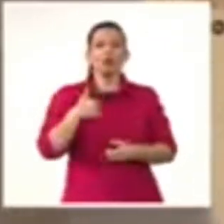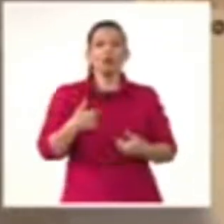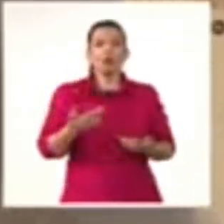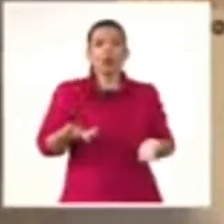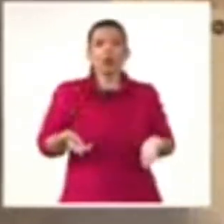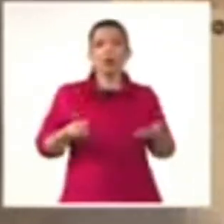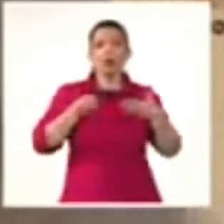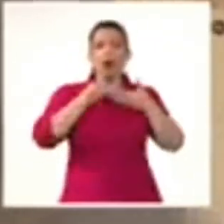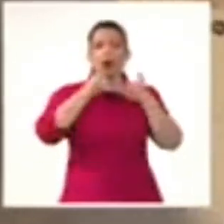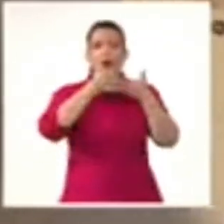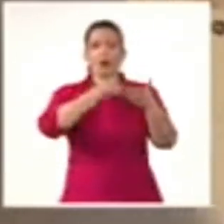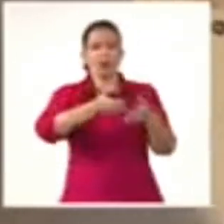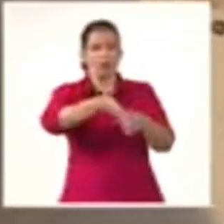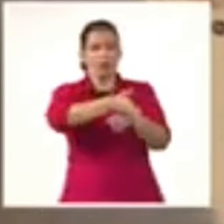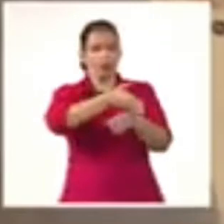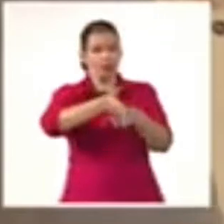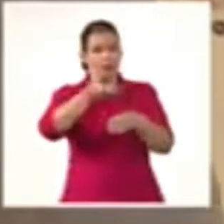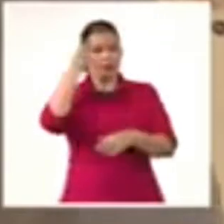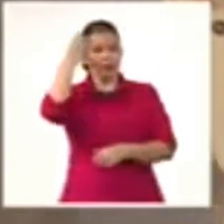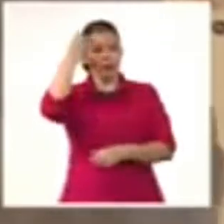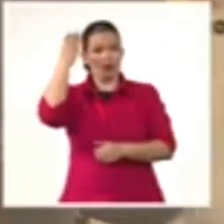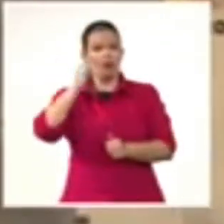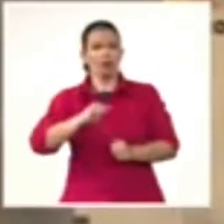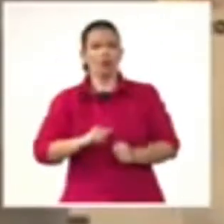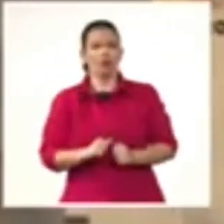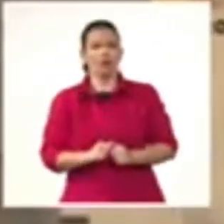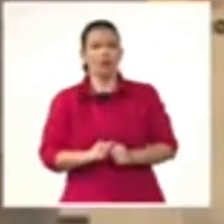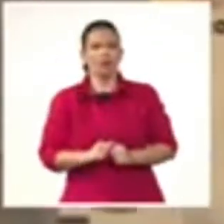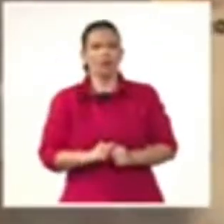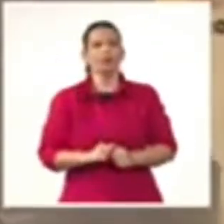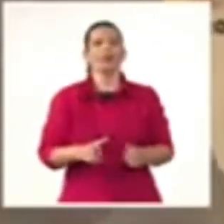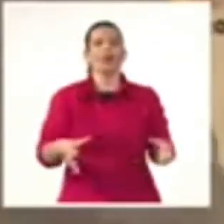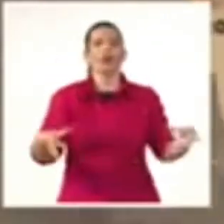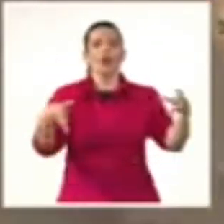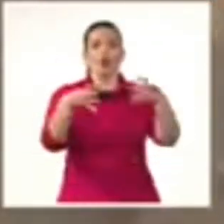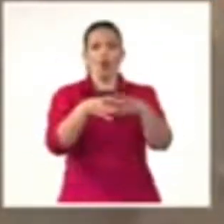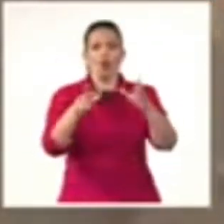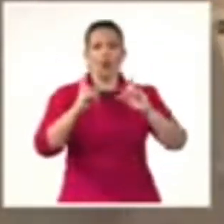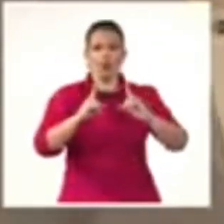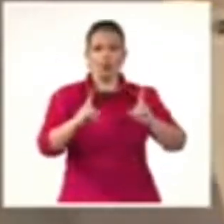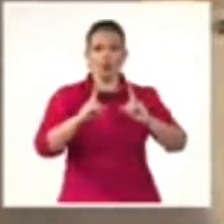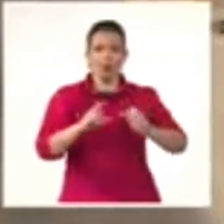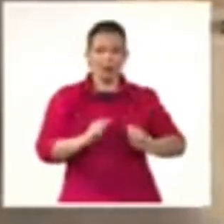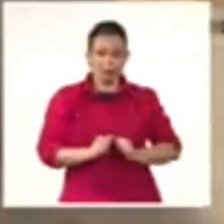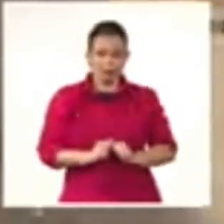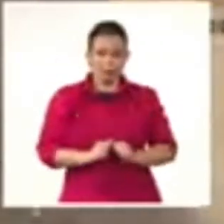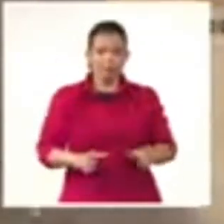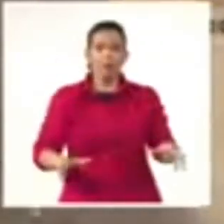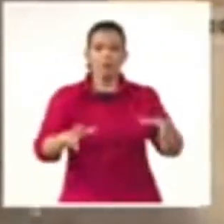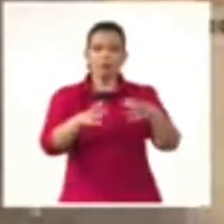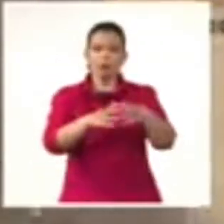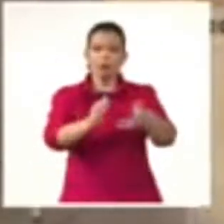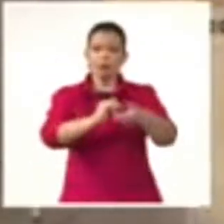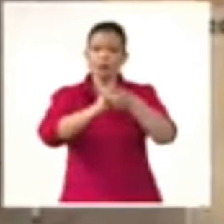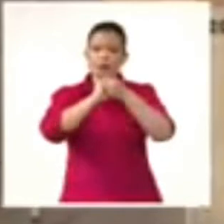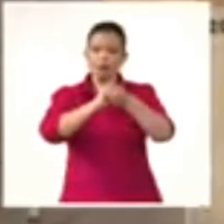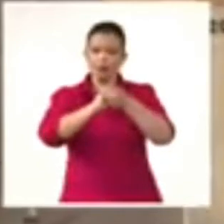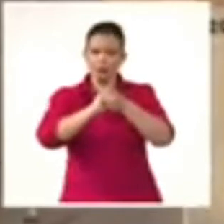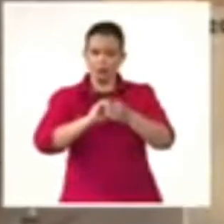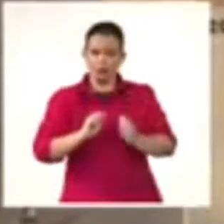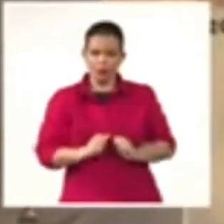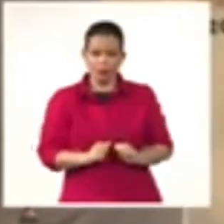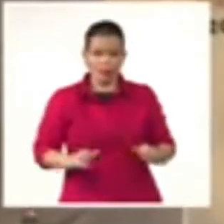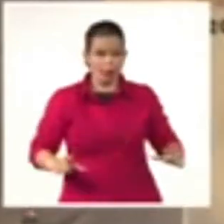gobiernos, parlamentarios, organizaciones políticas, grupos de amistad, artistas,